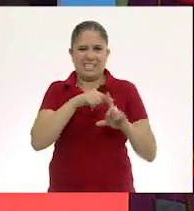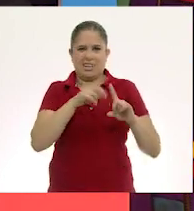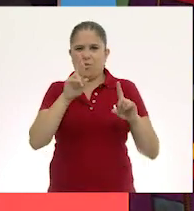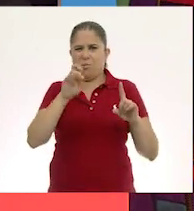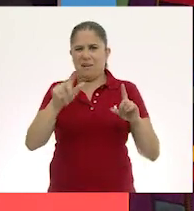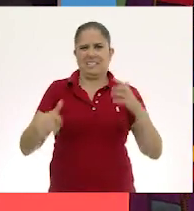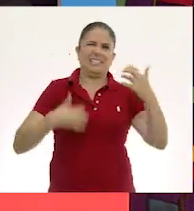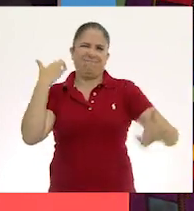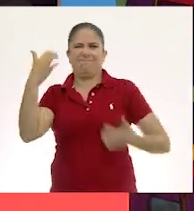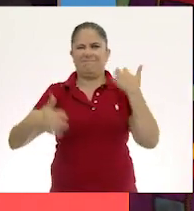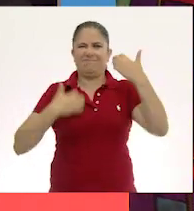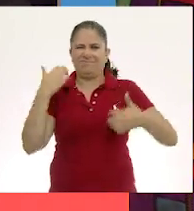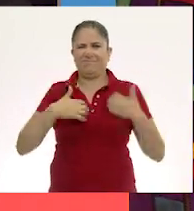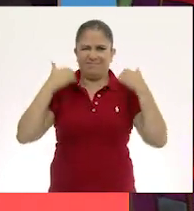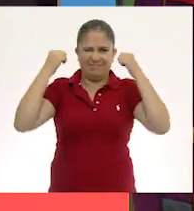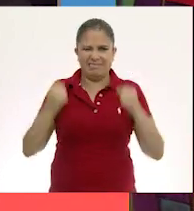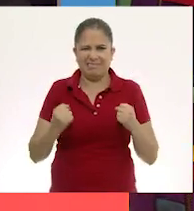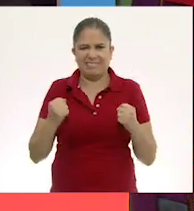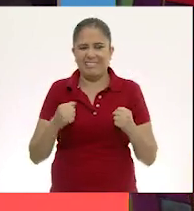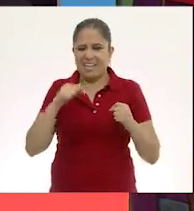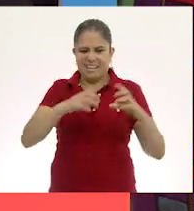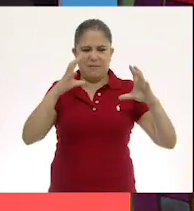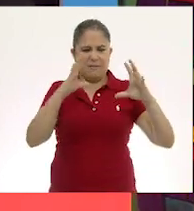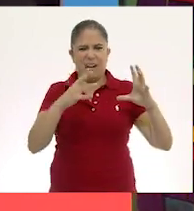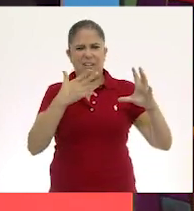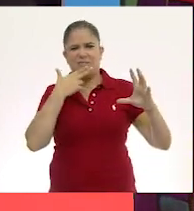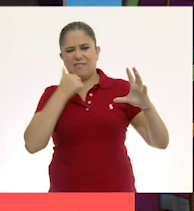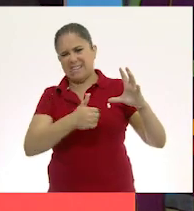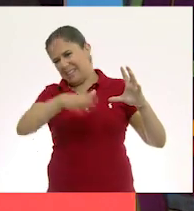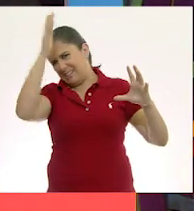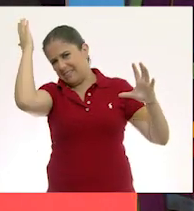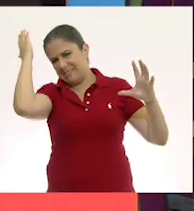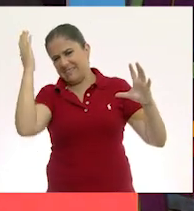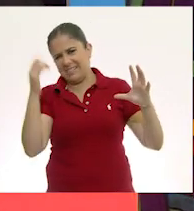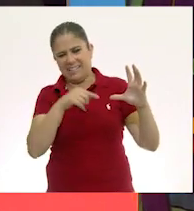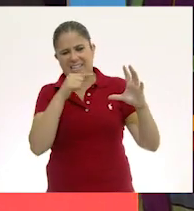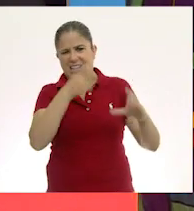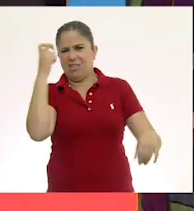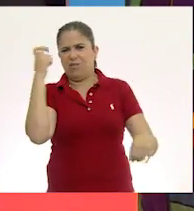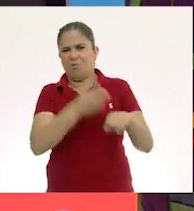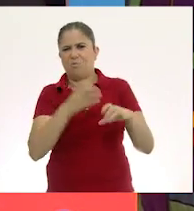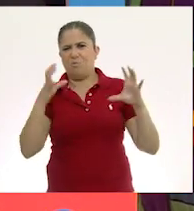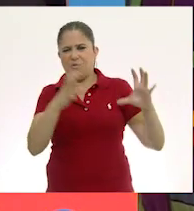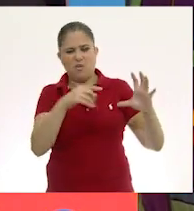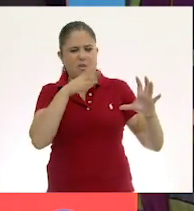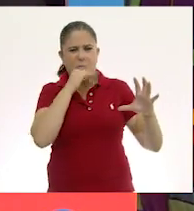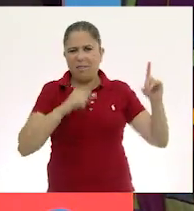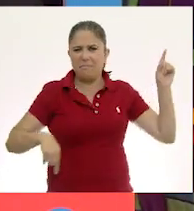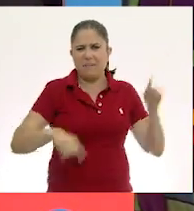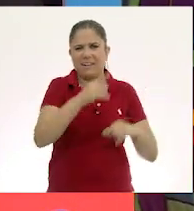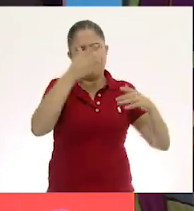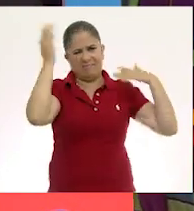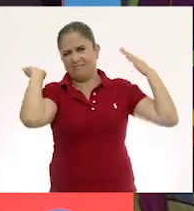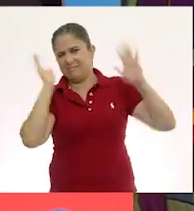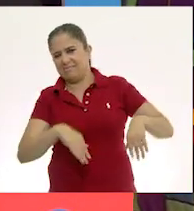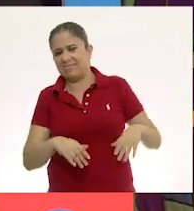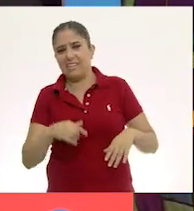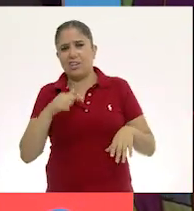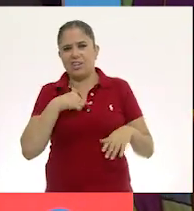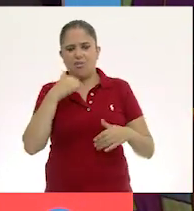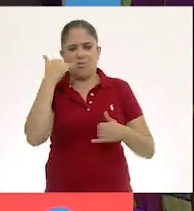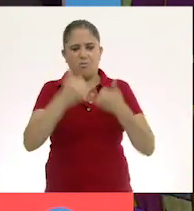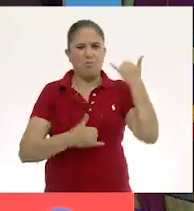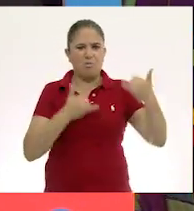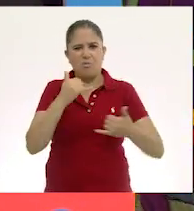mucho y dice, ¡ay, este balón no sirve para nada! Está muy duro y no se puede patear. Ya sé, voy a jugar con